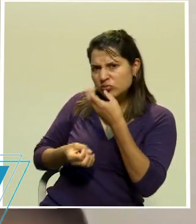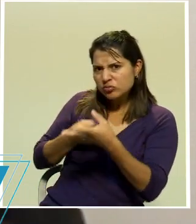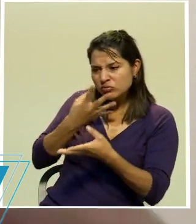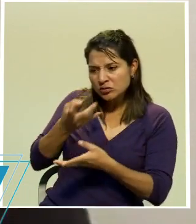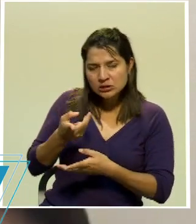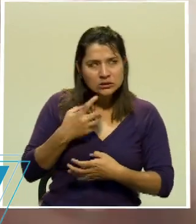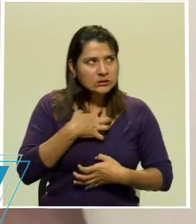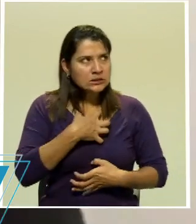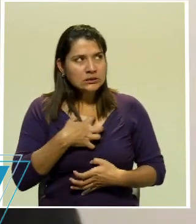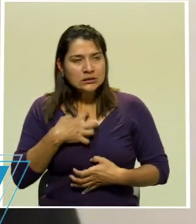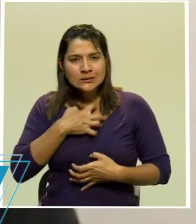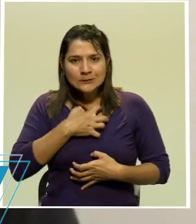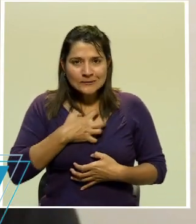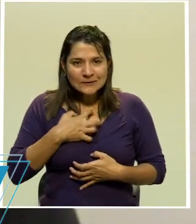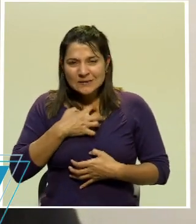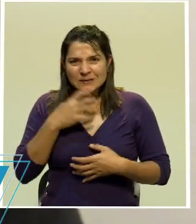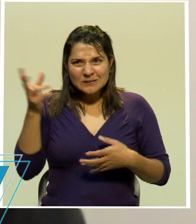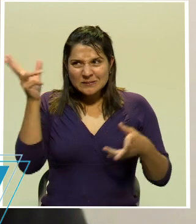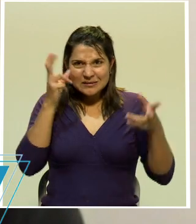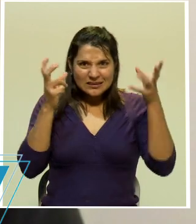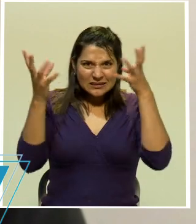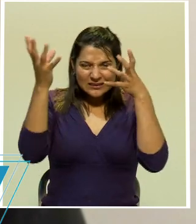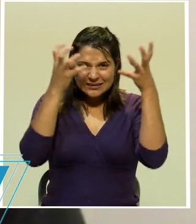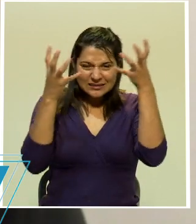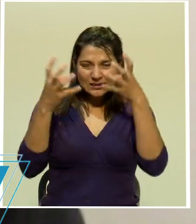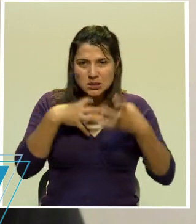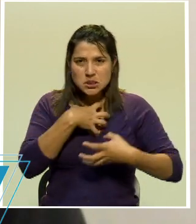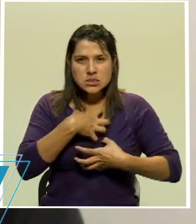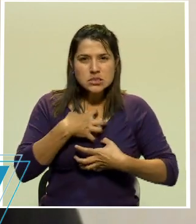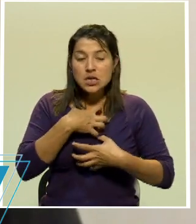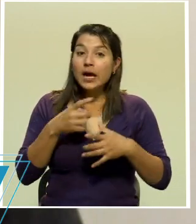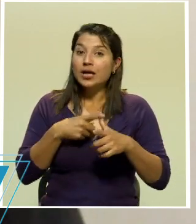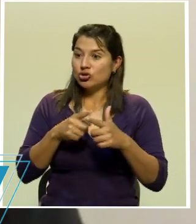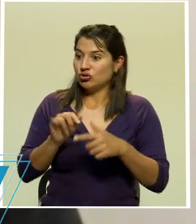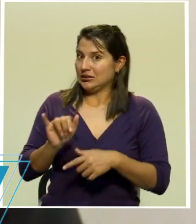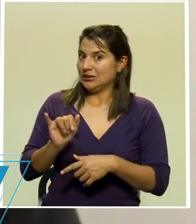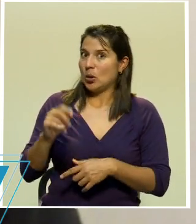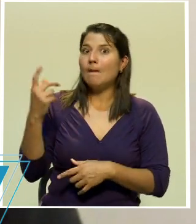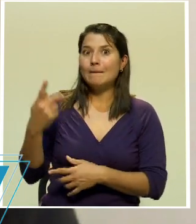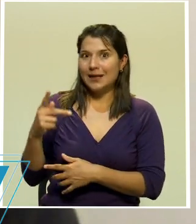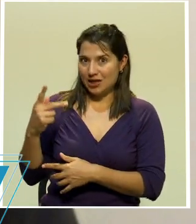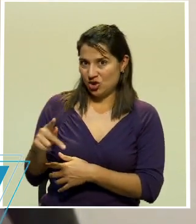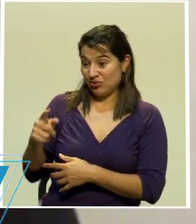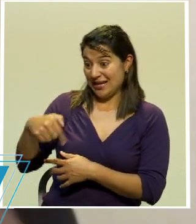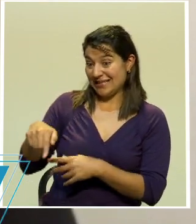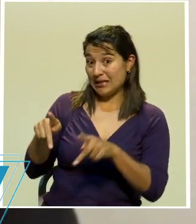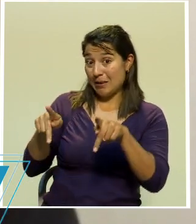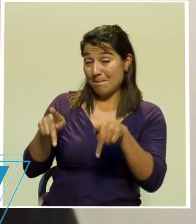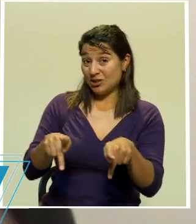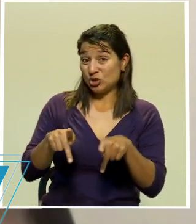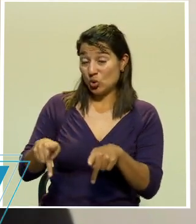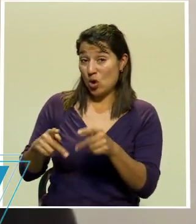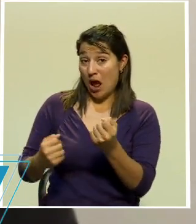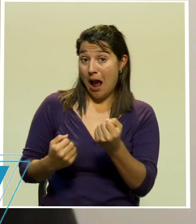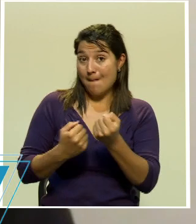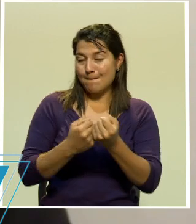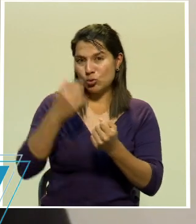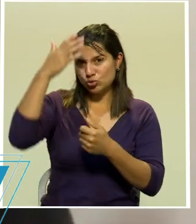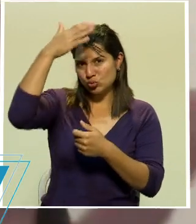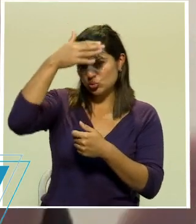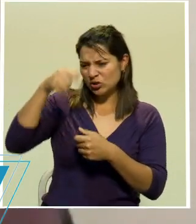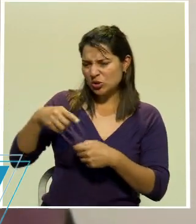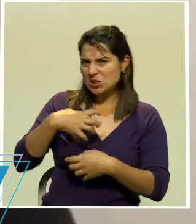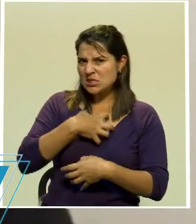esas realidades paralelas en las que a veces viven. Entonces, puede ser peligroso, puede que efectivamente haya algún tipo de enfrentamiento